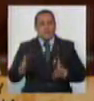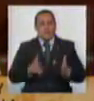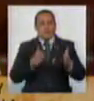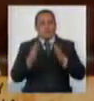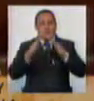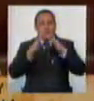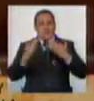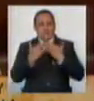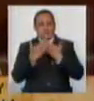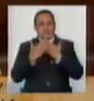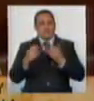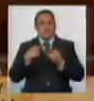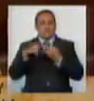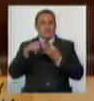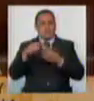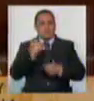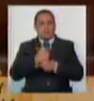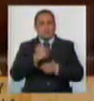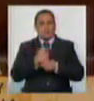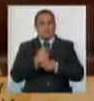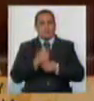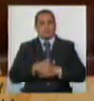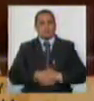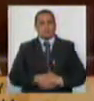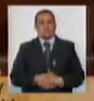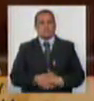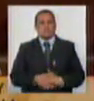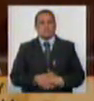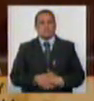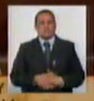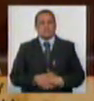vecinal, entre otras actividades.